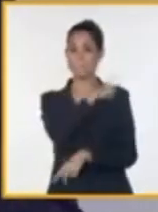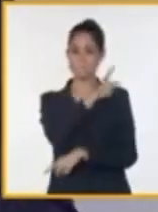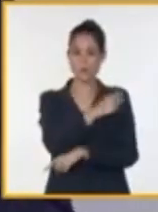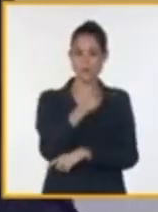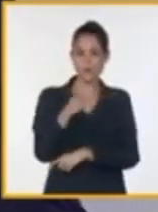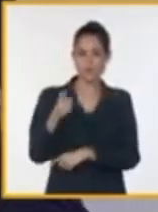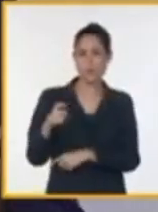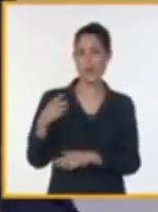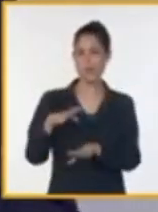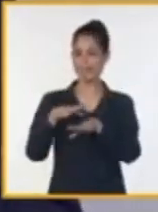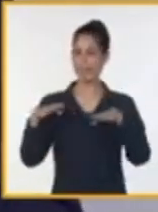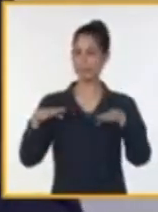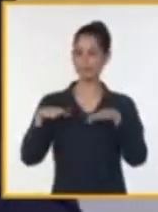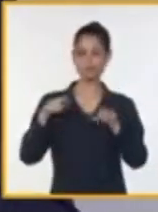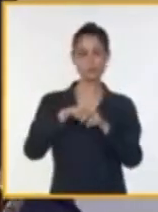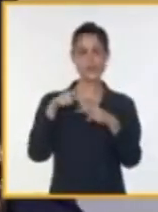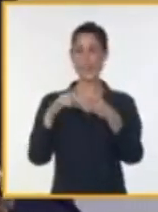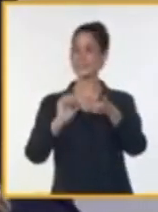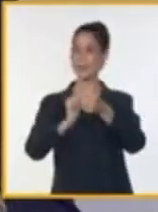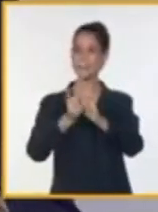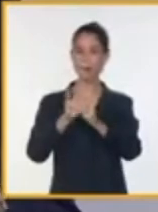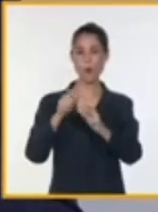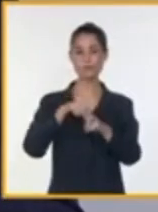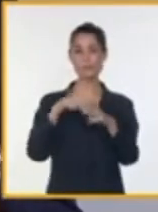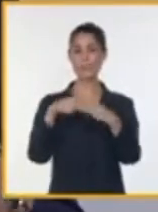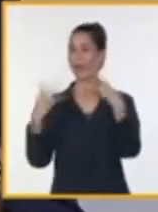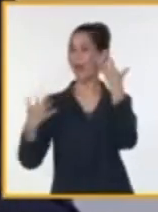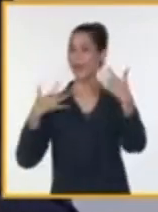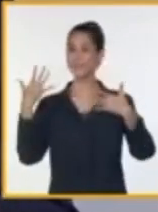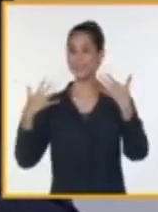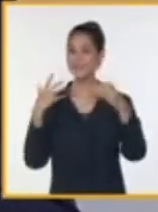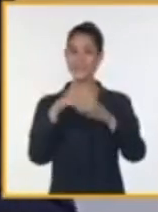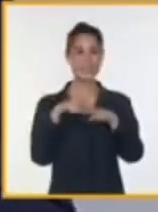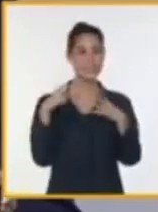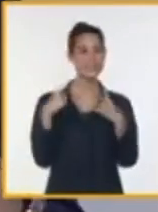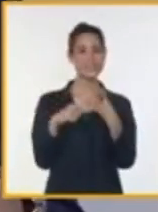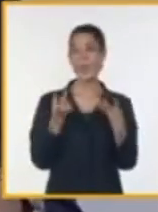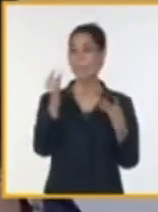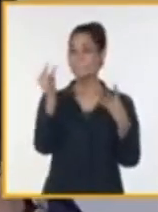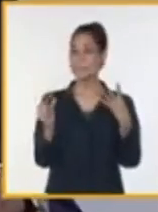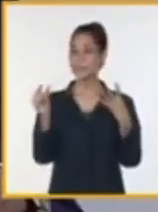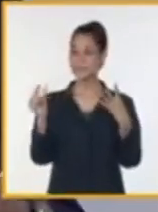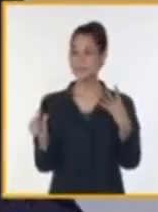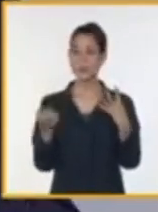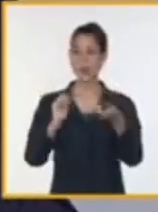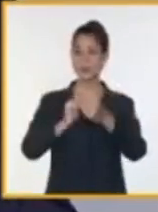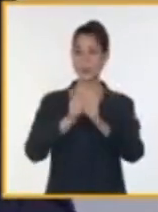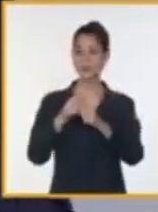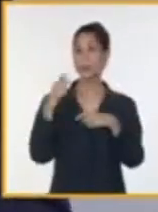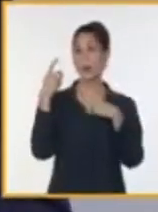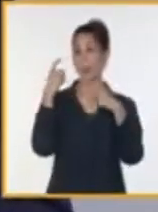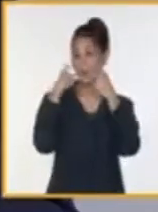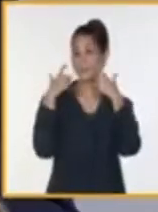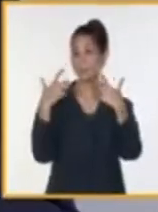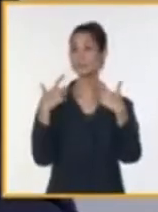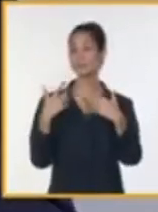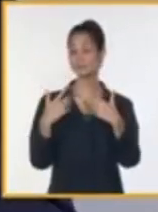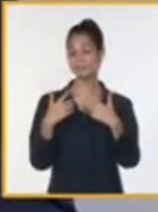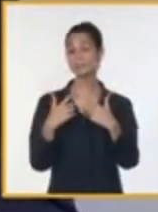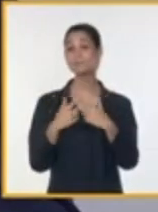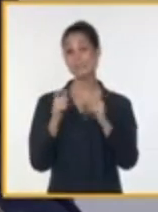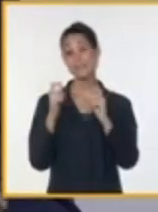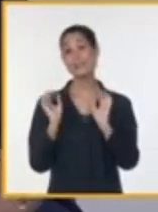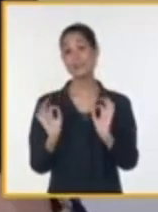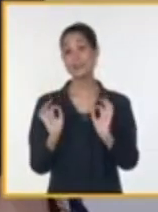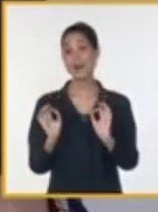actividad física deporte recreación los activistas Las glorias del deporte en función del verano claro siempre respetando el